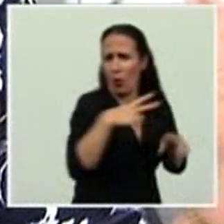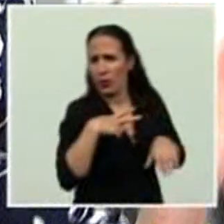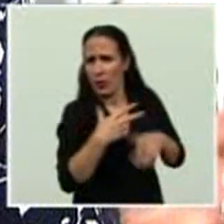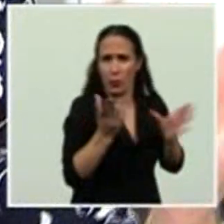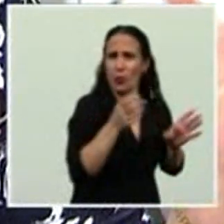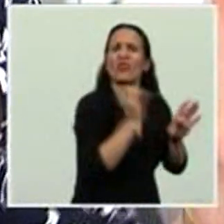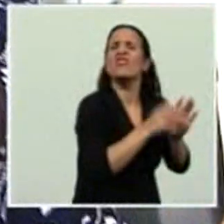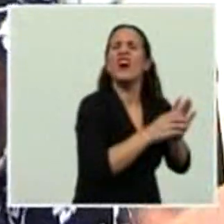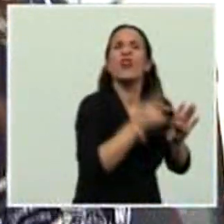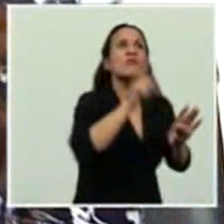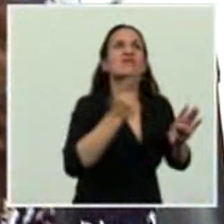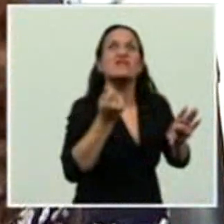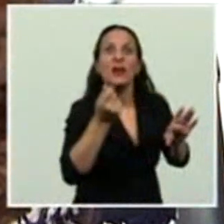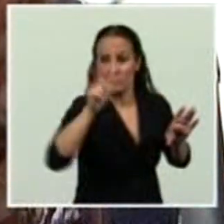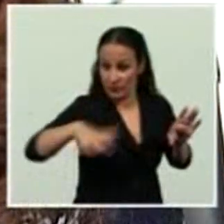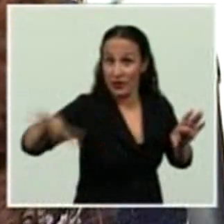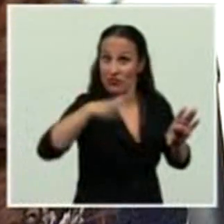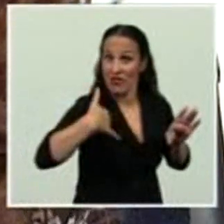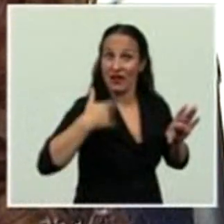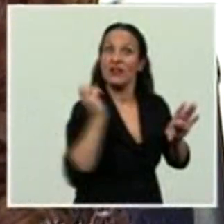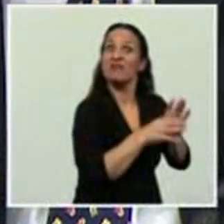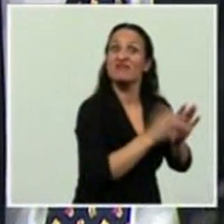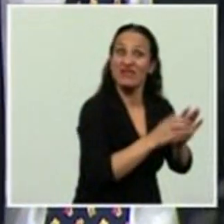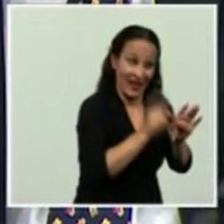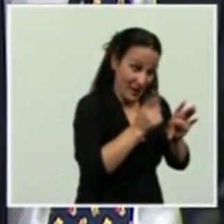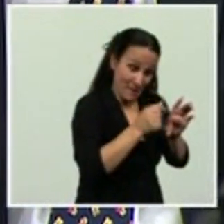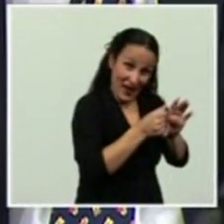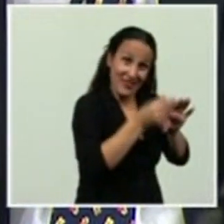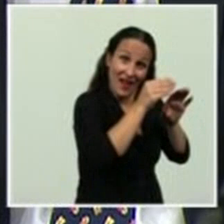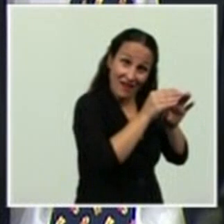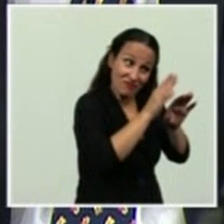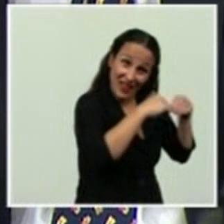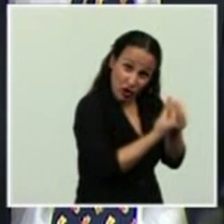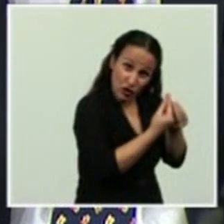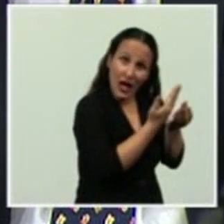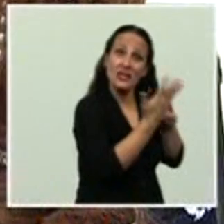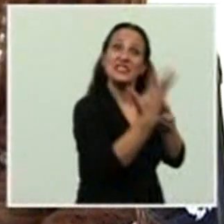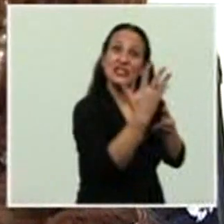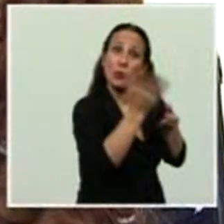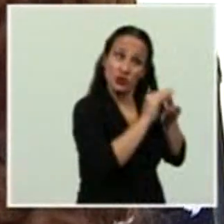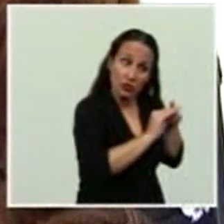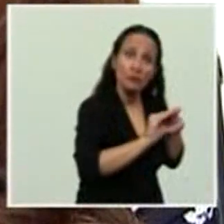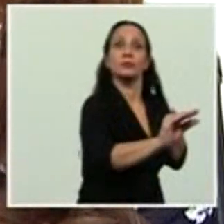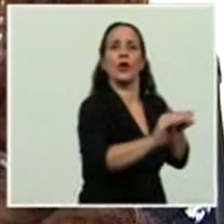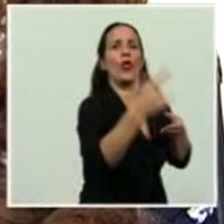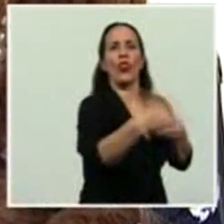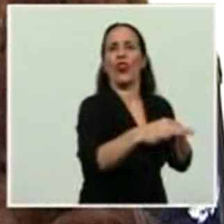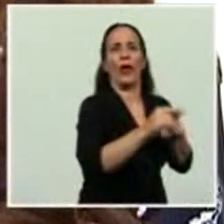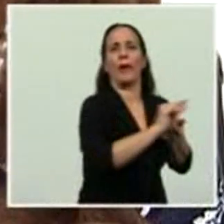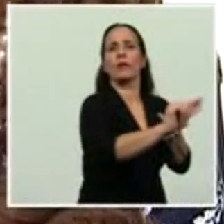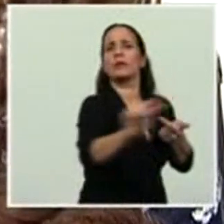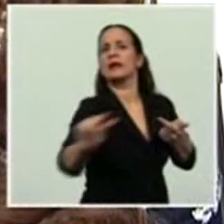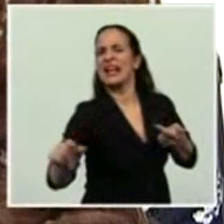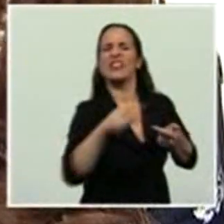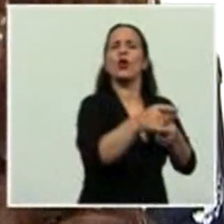es el ahorro de los argentinos esto es reorientar un 5% de ese ahorro público para crédito